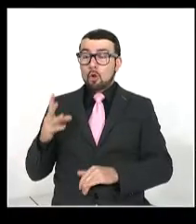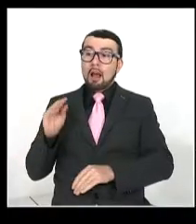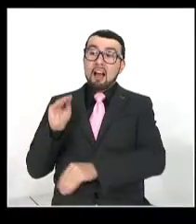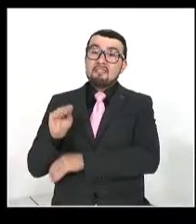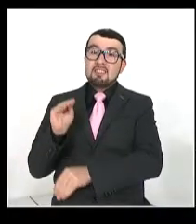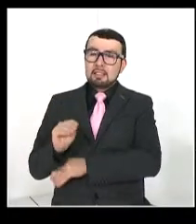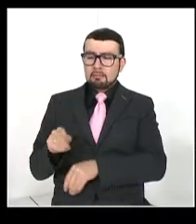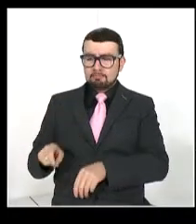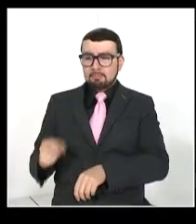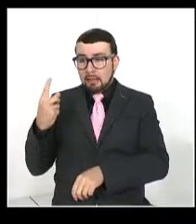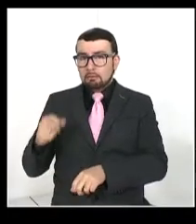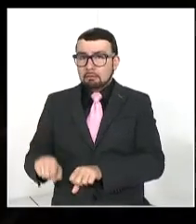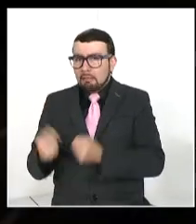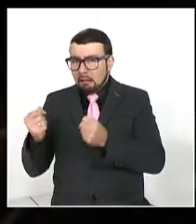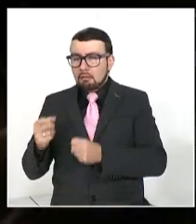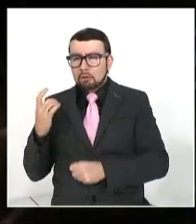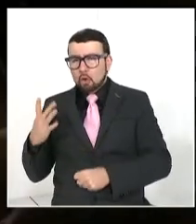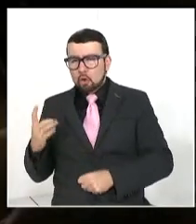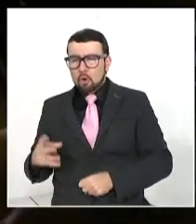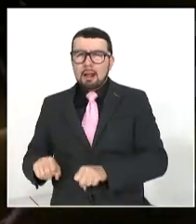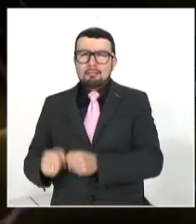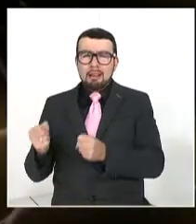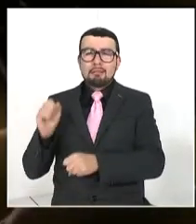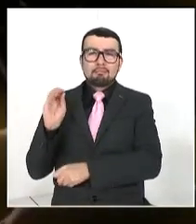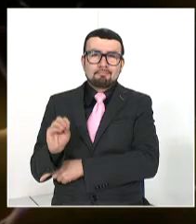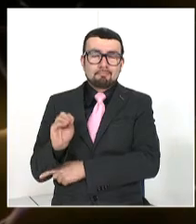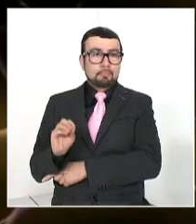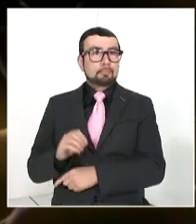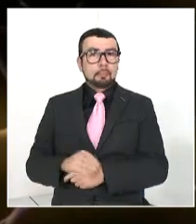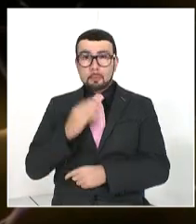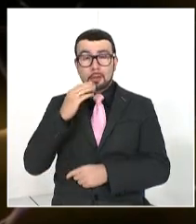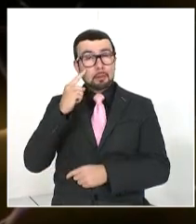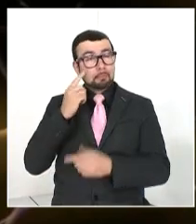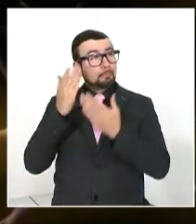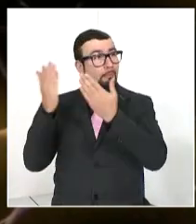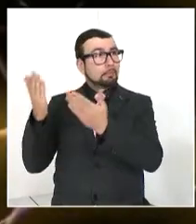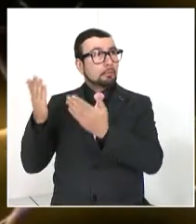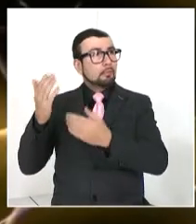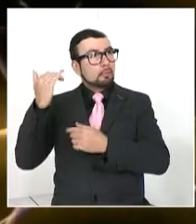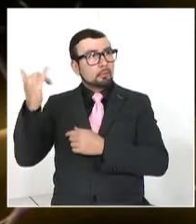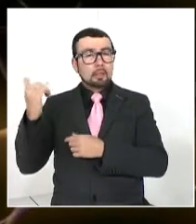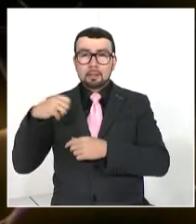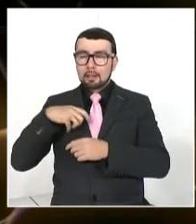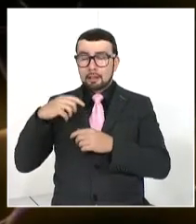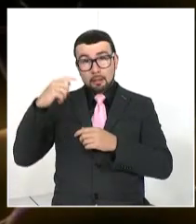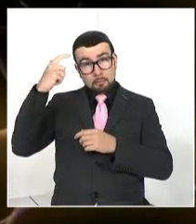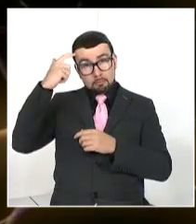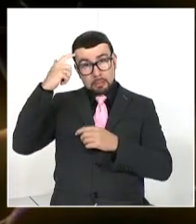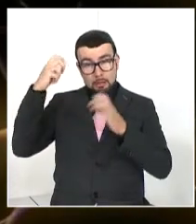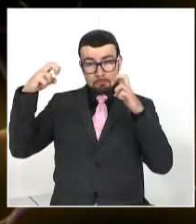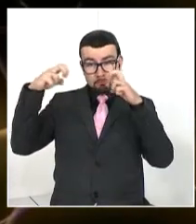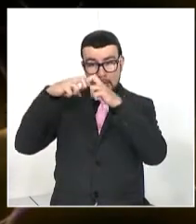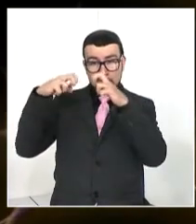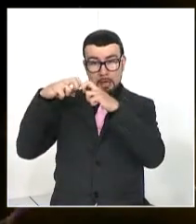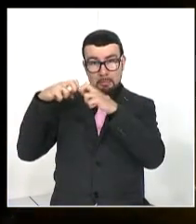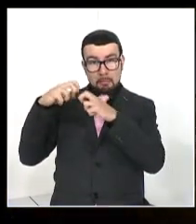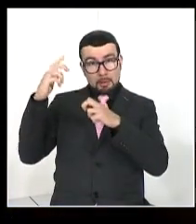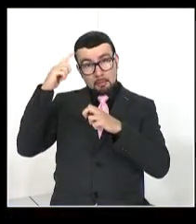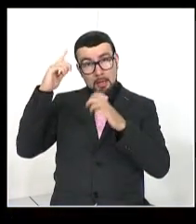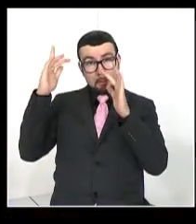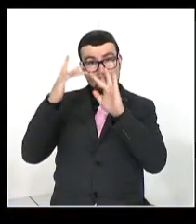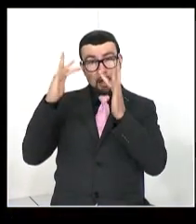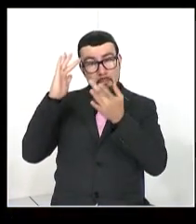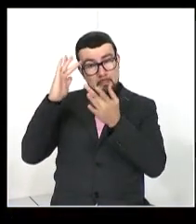ver qué está fallando en la máquina. Entonces podemos ver en la imagen que esas conexiones que hay entre neurona y neurona son lo que